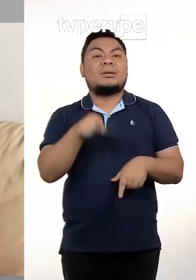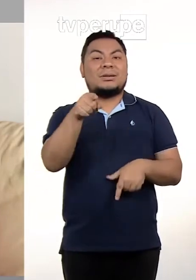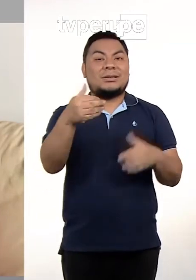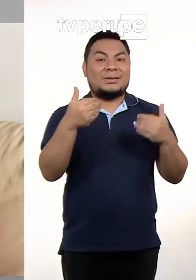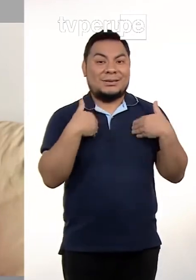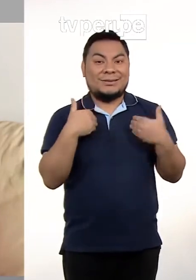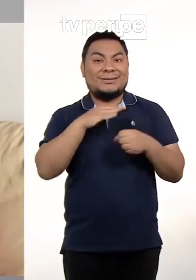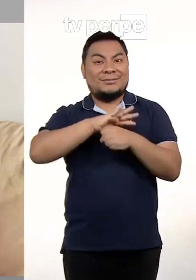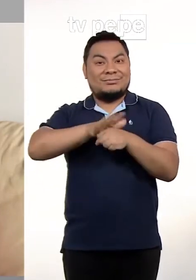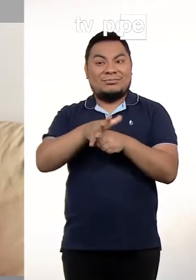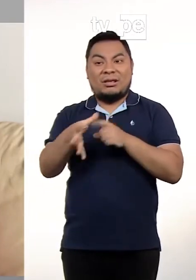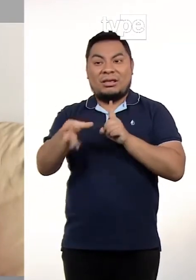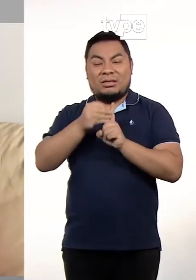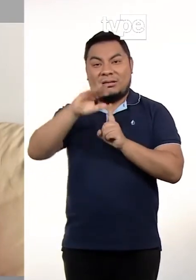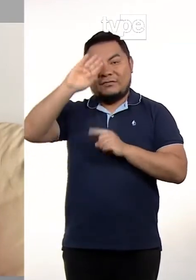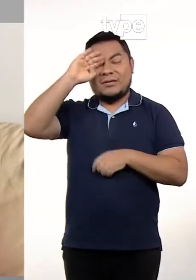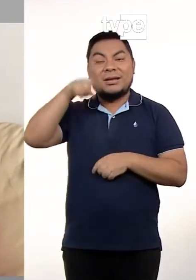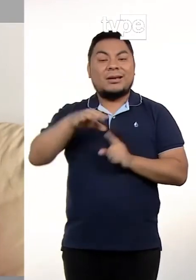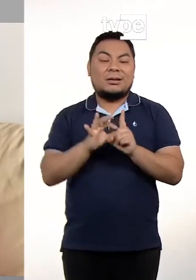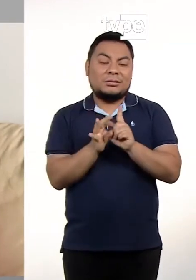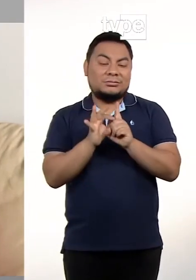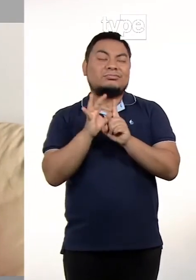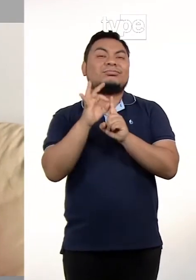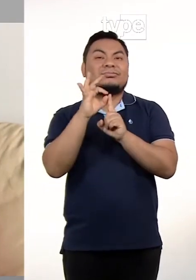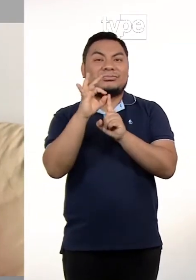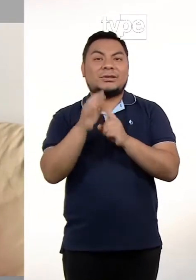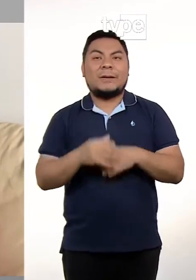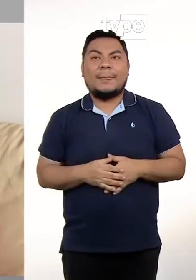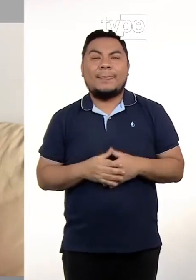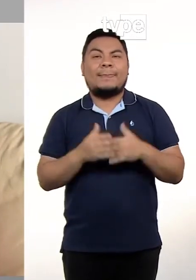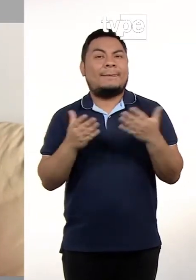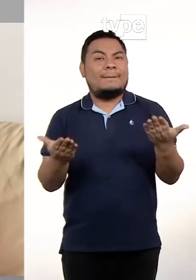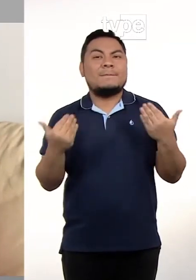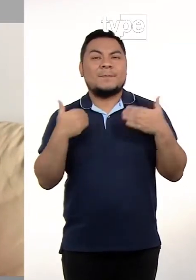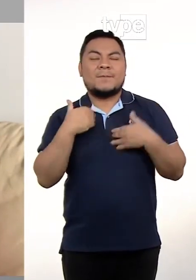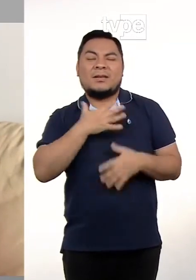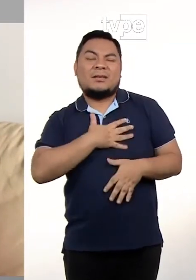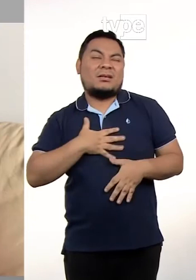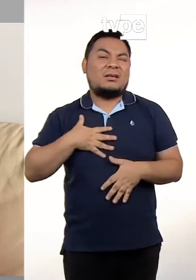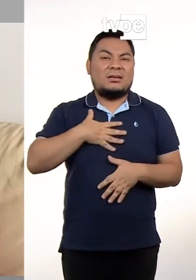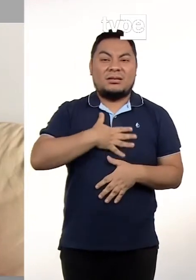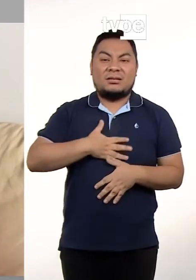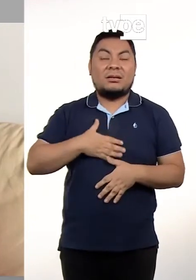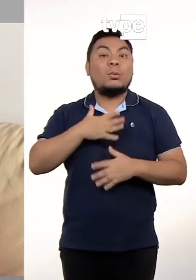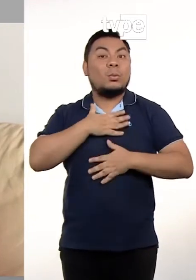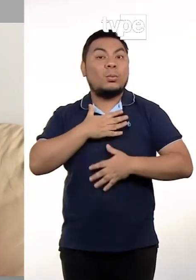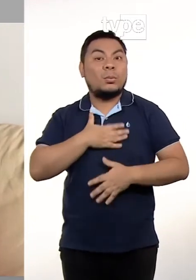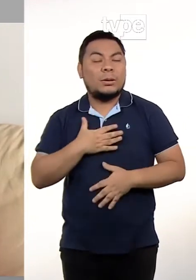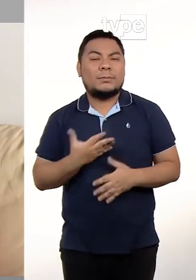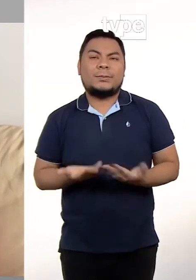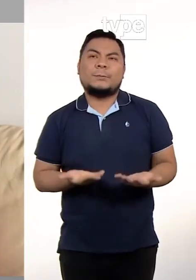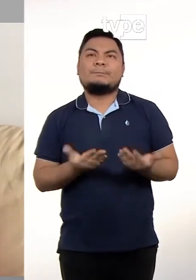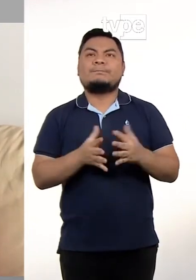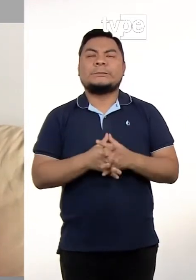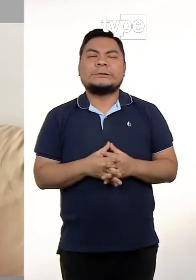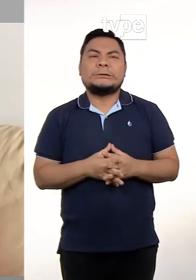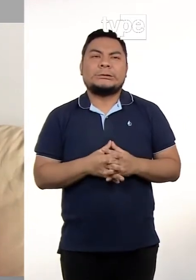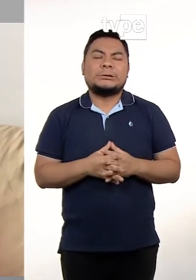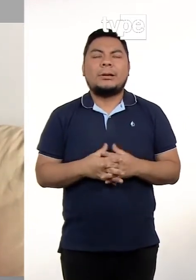que cuando uno tiene COVID, tiene fiebre, tiene malestar de cuerpo,